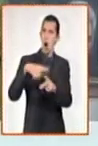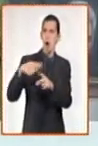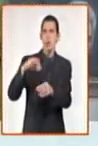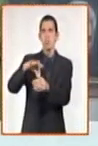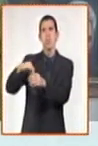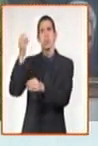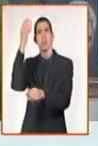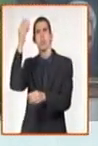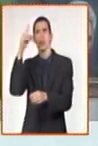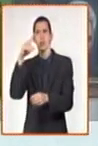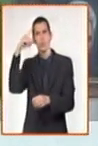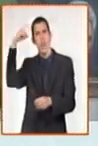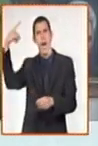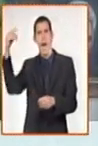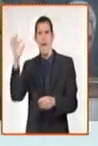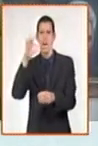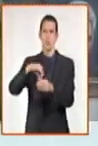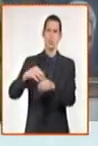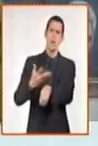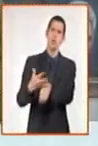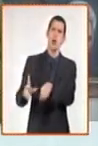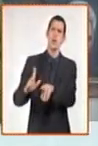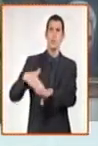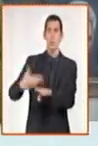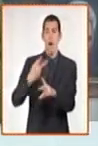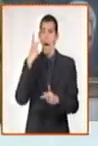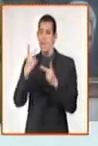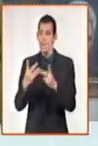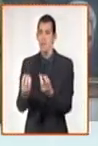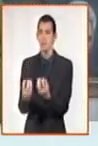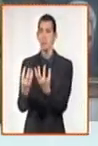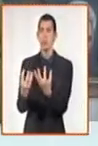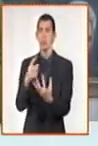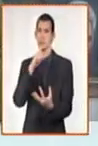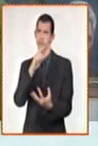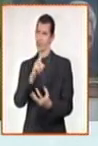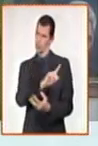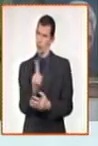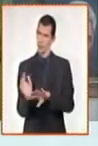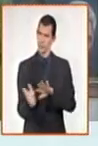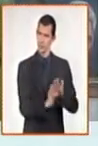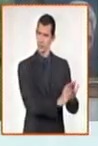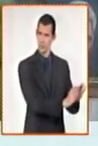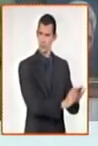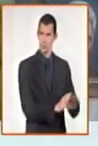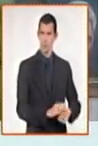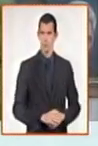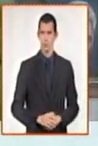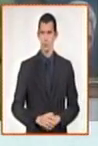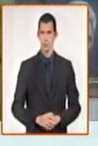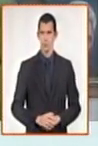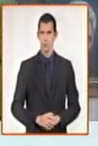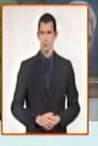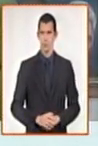cura. Algo de lo que ya se ha estado trabajando, creo que la cobertura que hemos tenido ha dado la posibilidad de que los televidentes, por supuesto,